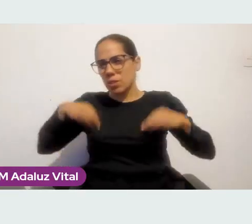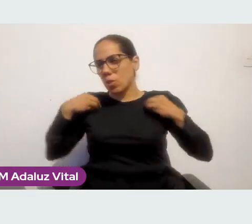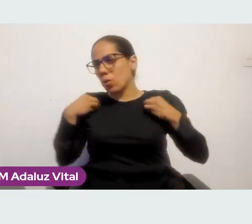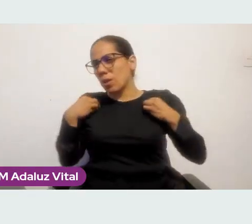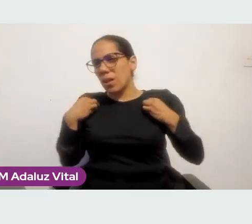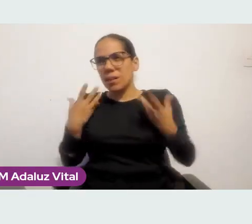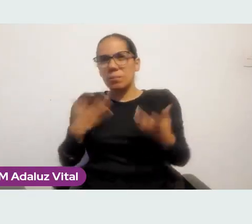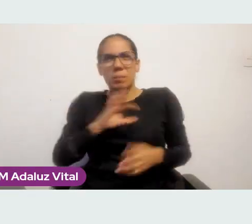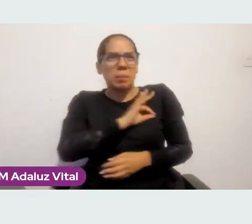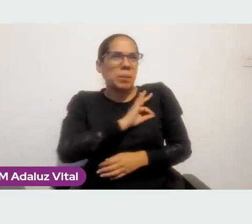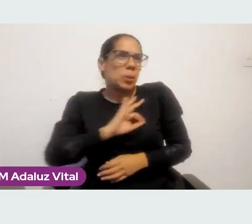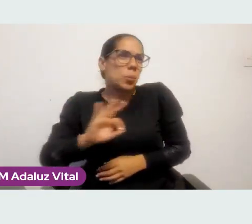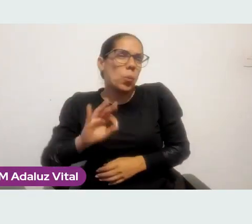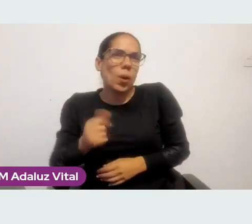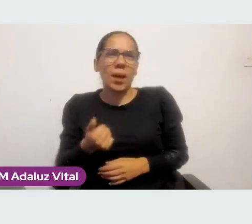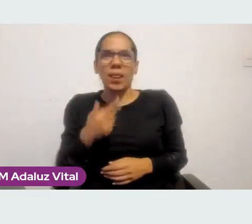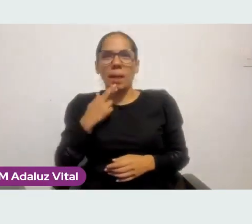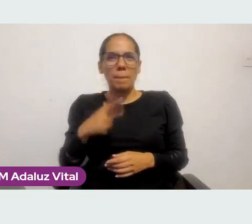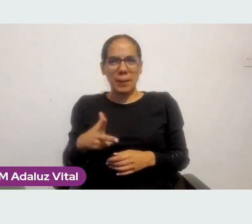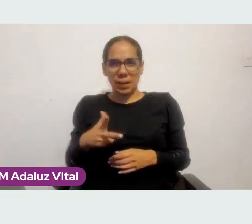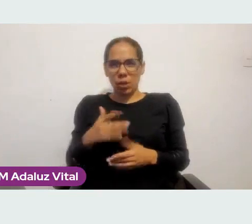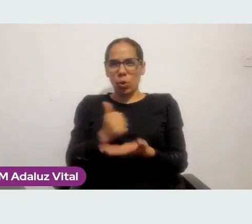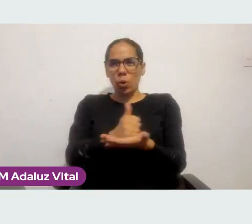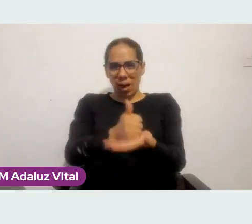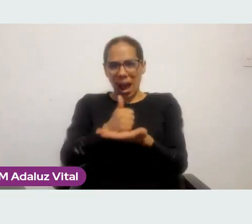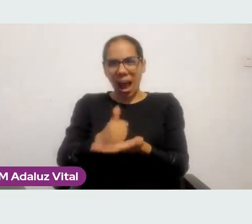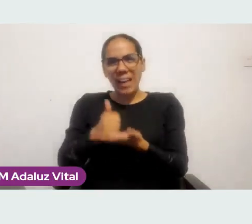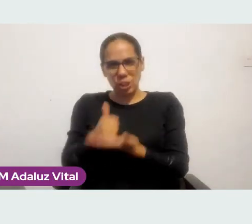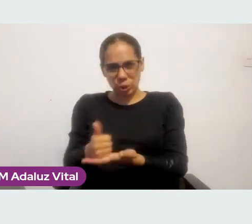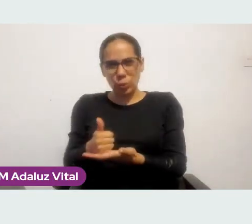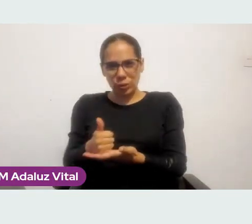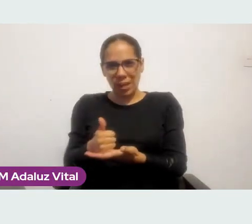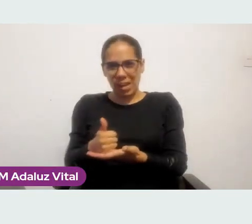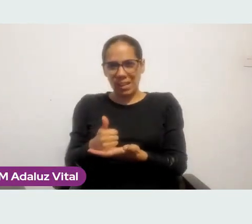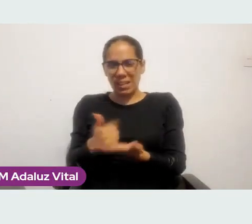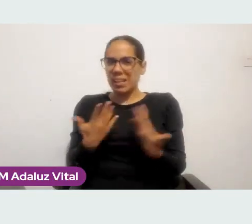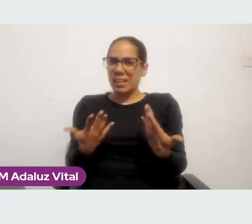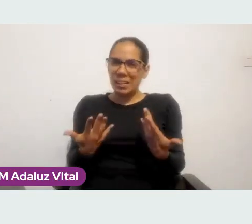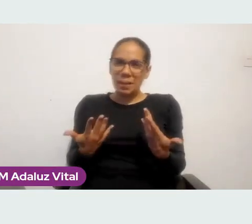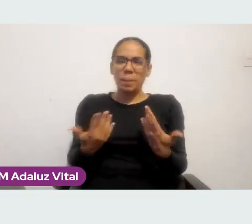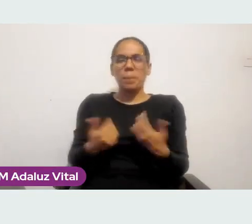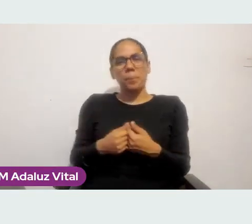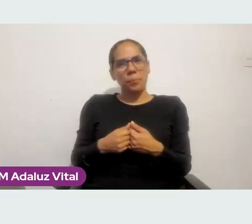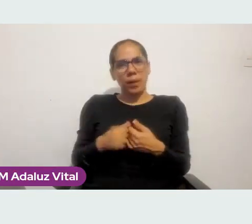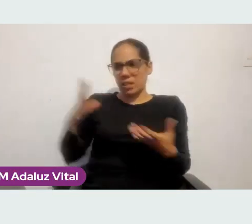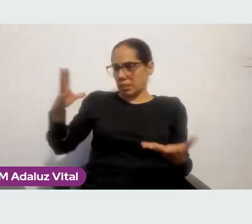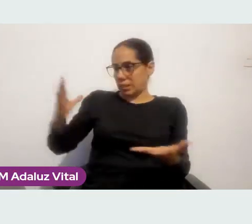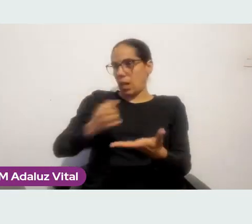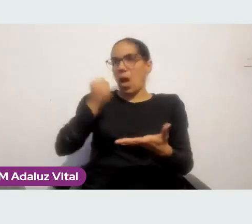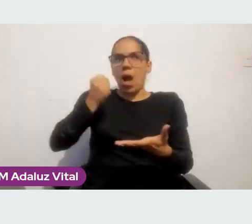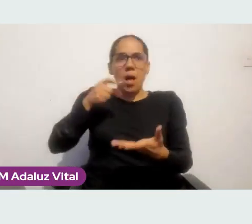desierto, perdón, esa tabla en el océano, que me va a salvar.